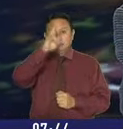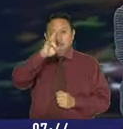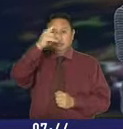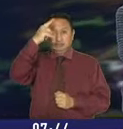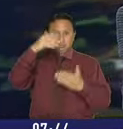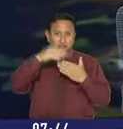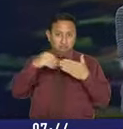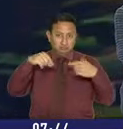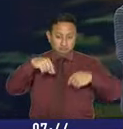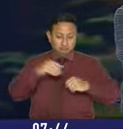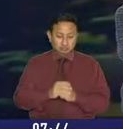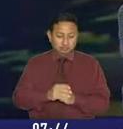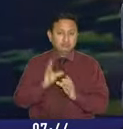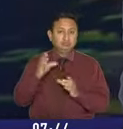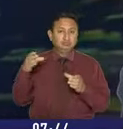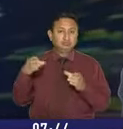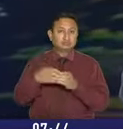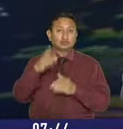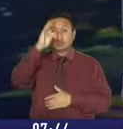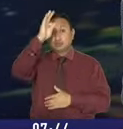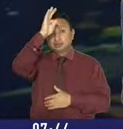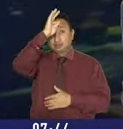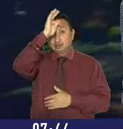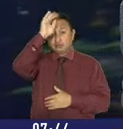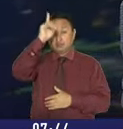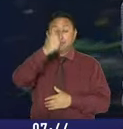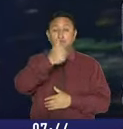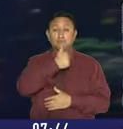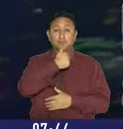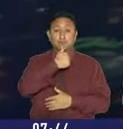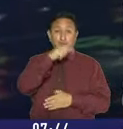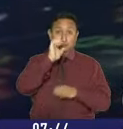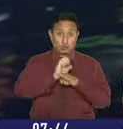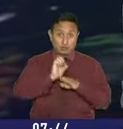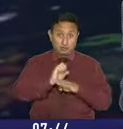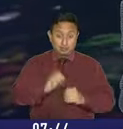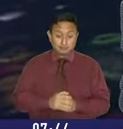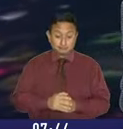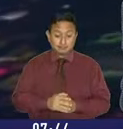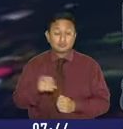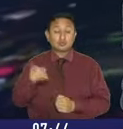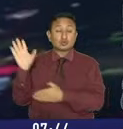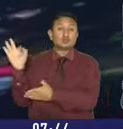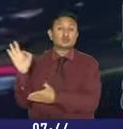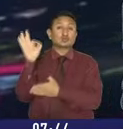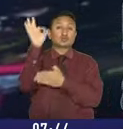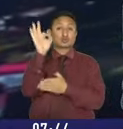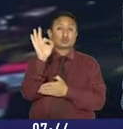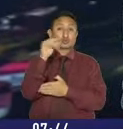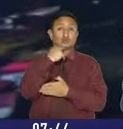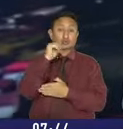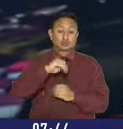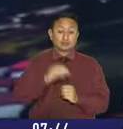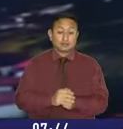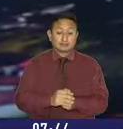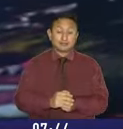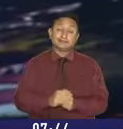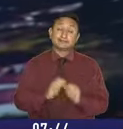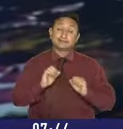Clínicas y Hospitales Privados del país. Sus representantes aseguran que sería el riesgo de la atención a los